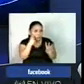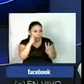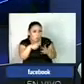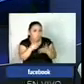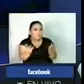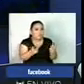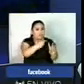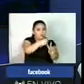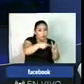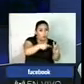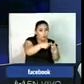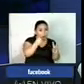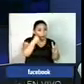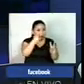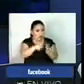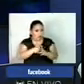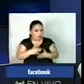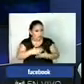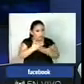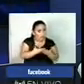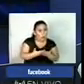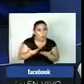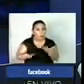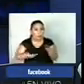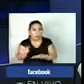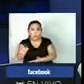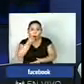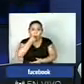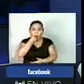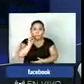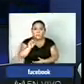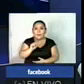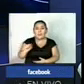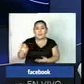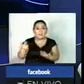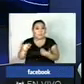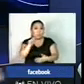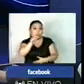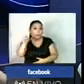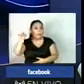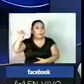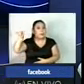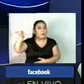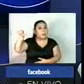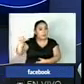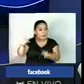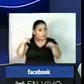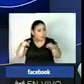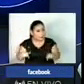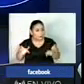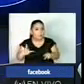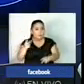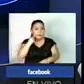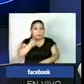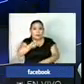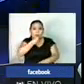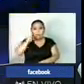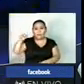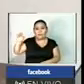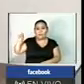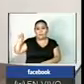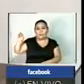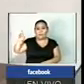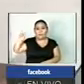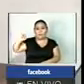emprendimiento y posicionar su negocio de entrega de comida a domicilio denominada ya el periodista Enrique López con el informe